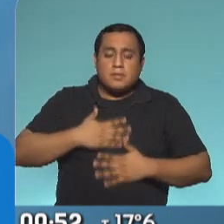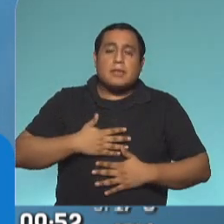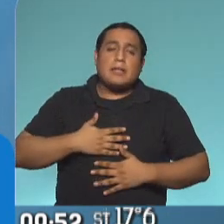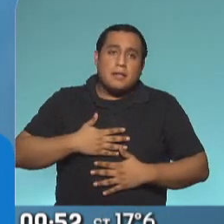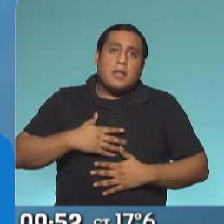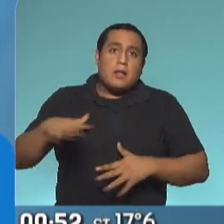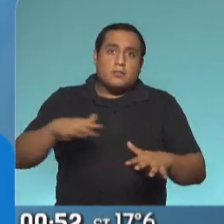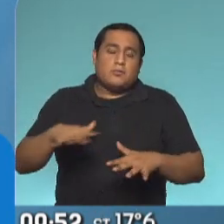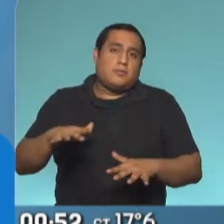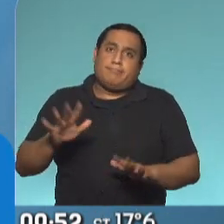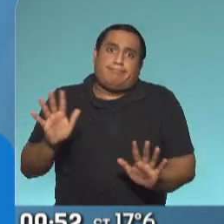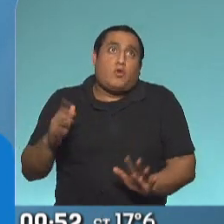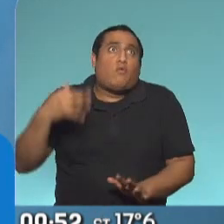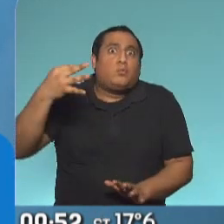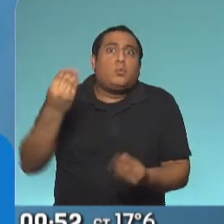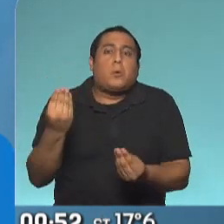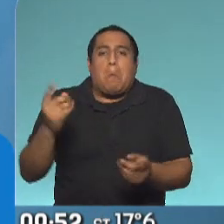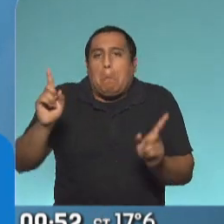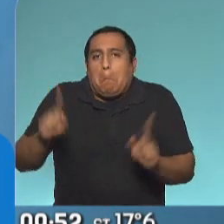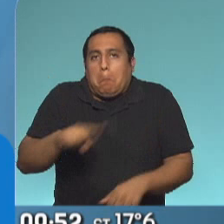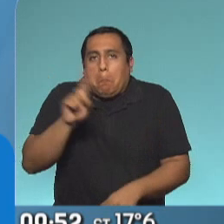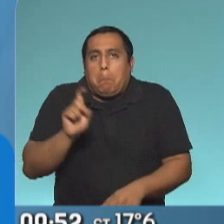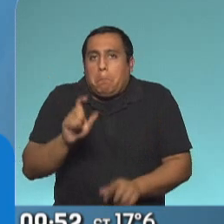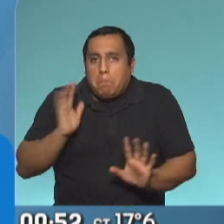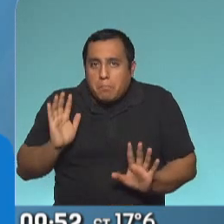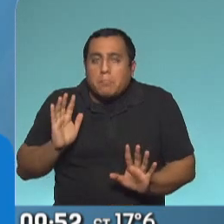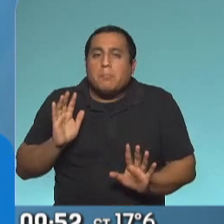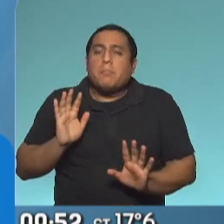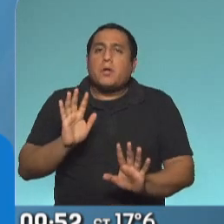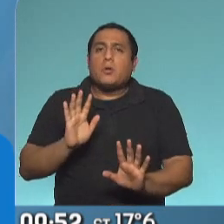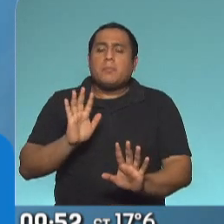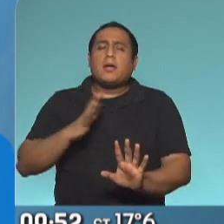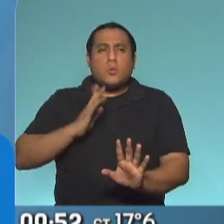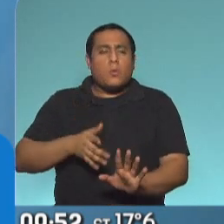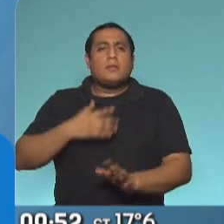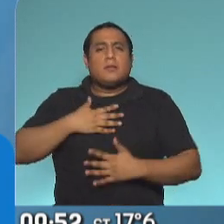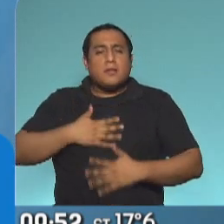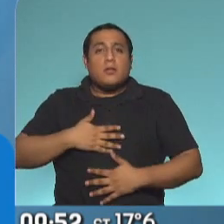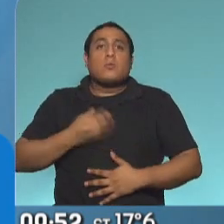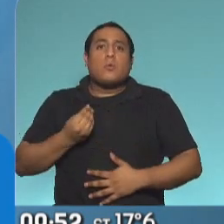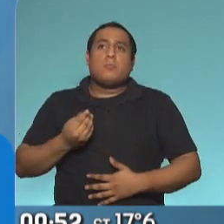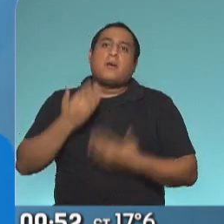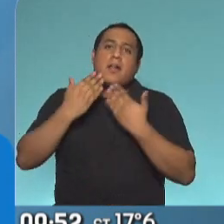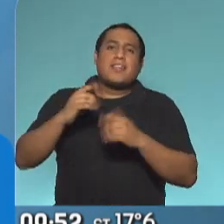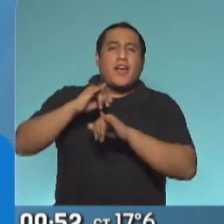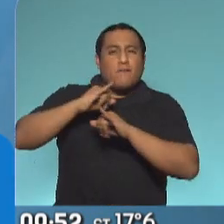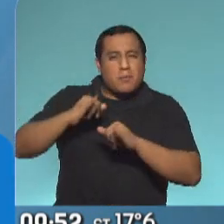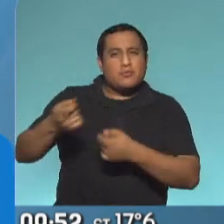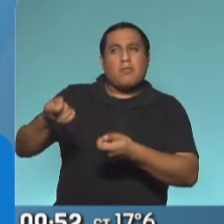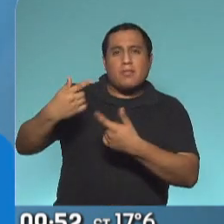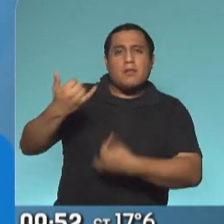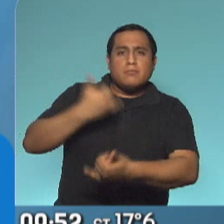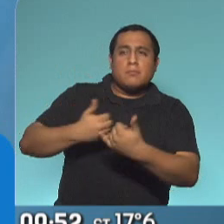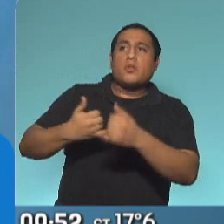enorme incertidumbre lo único que puede generar certidumbre es producir información cuidada